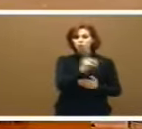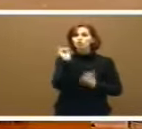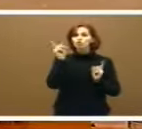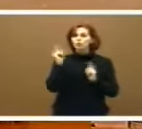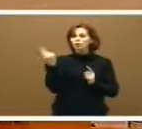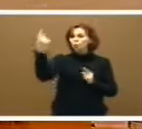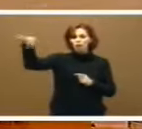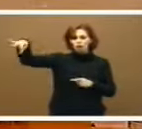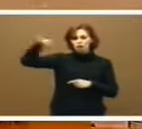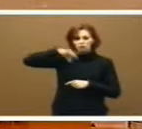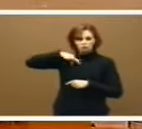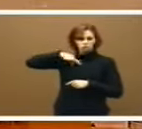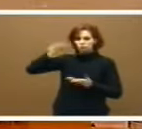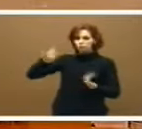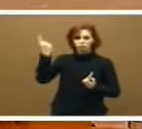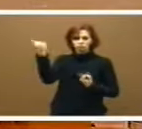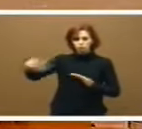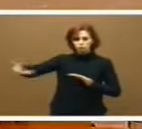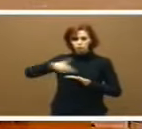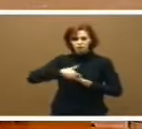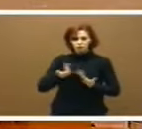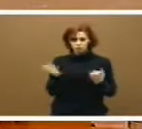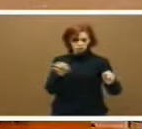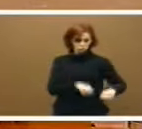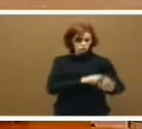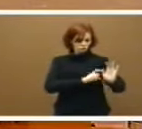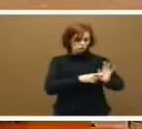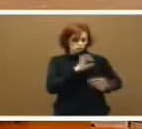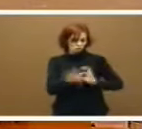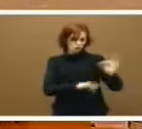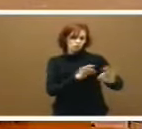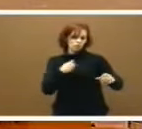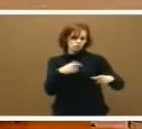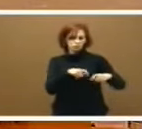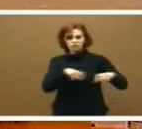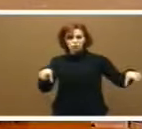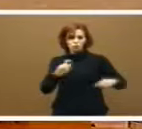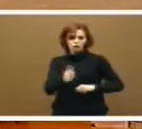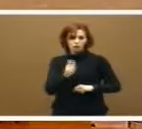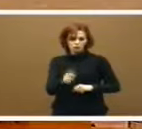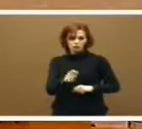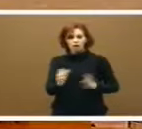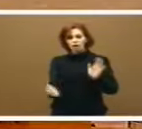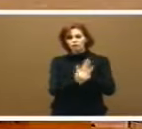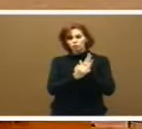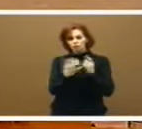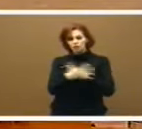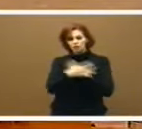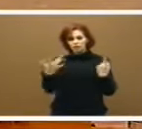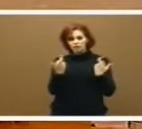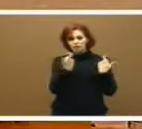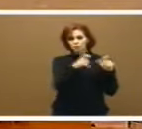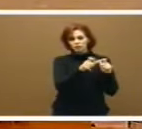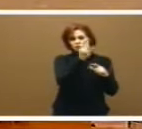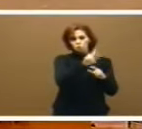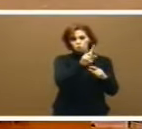sola única propuesta. De conformidad con lo dispuesto en la ley orgánica del Tribunal Constitucional, en su artículo 16, apartados